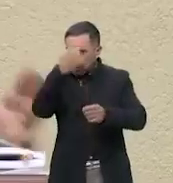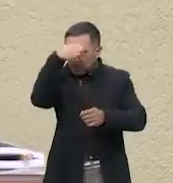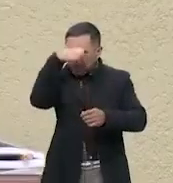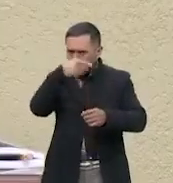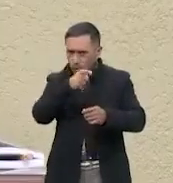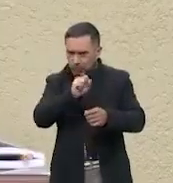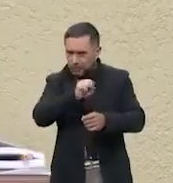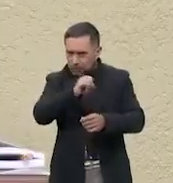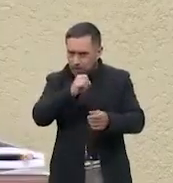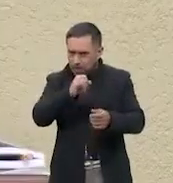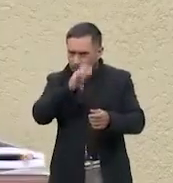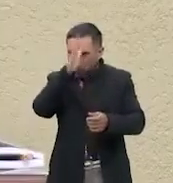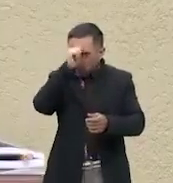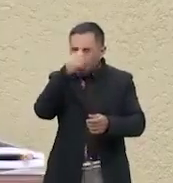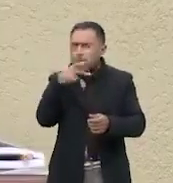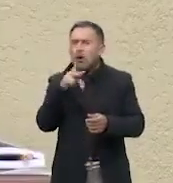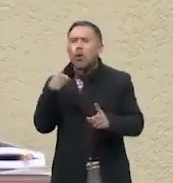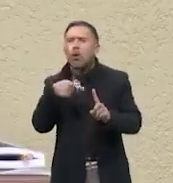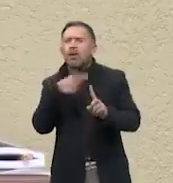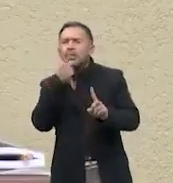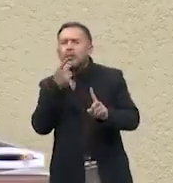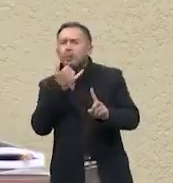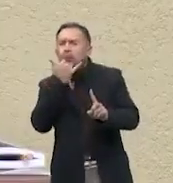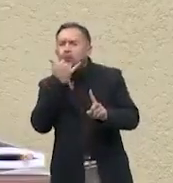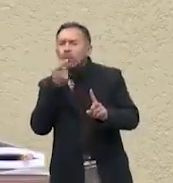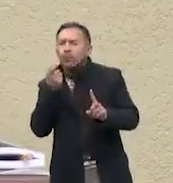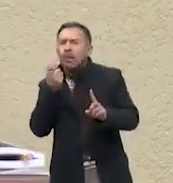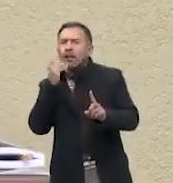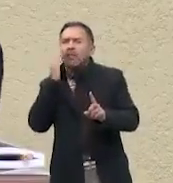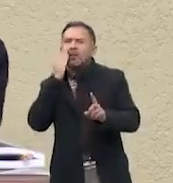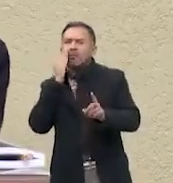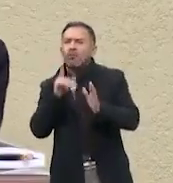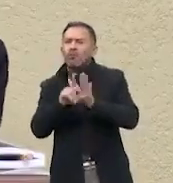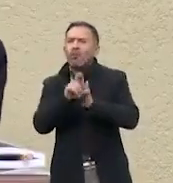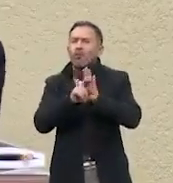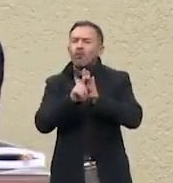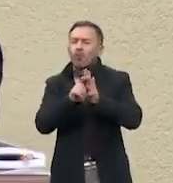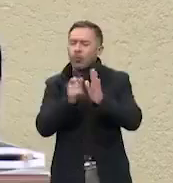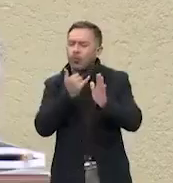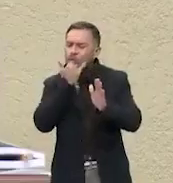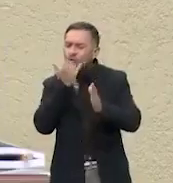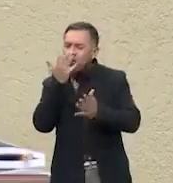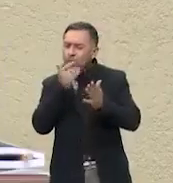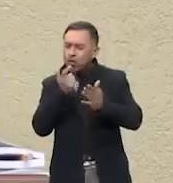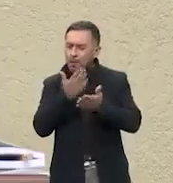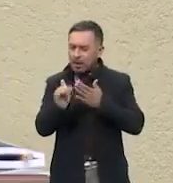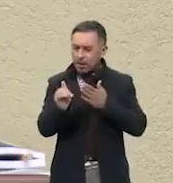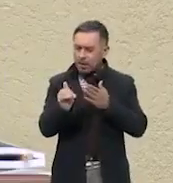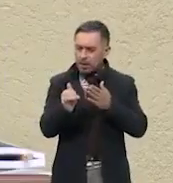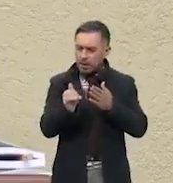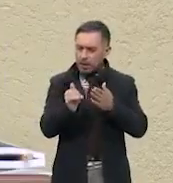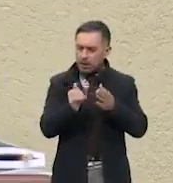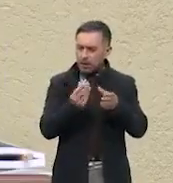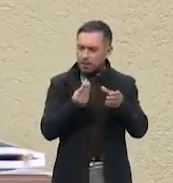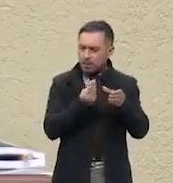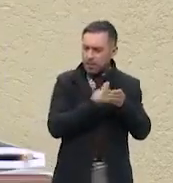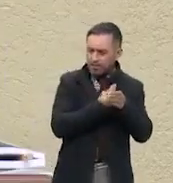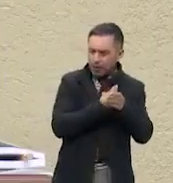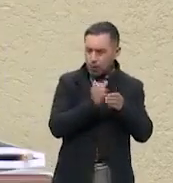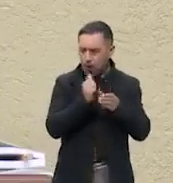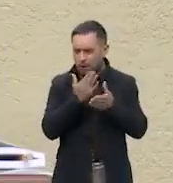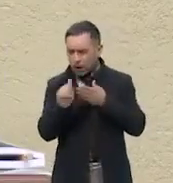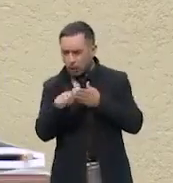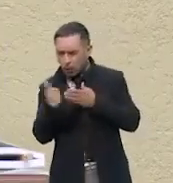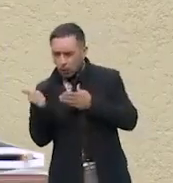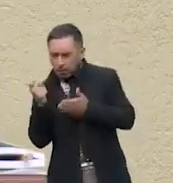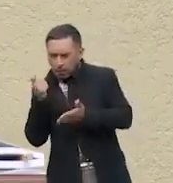es que aquí no se logra distinguir en sus redes cuándo es un post de un asunto privado o cuándo es un post de un asunto pagado. Pues